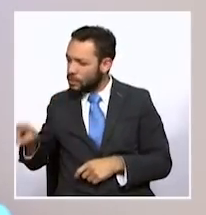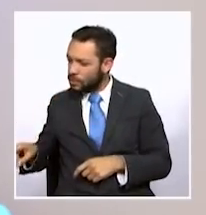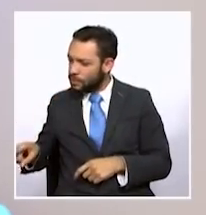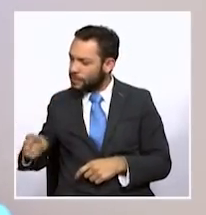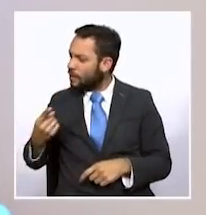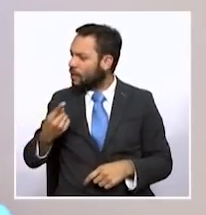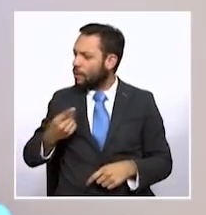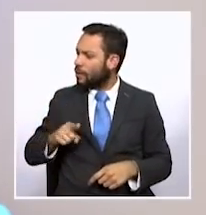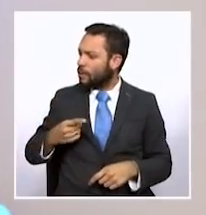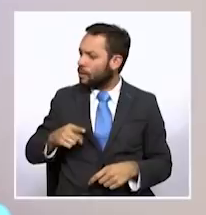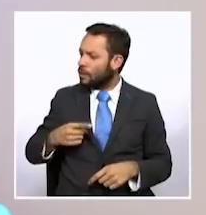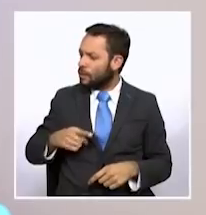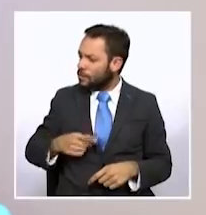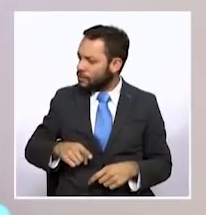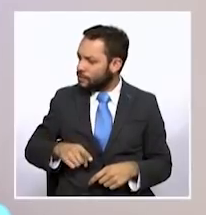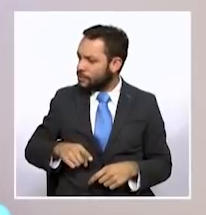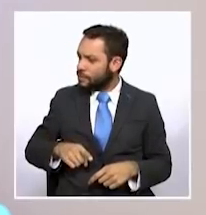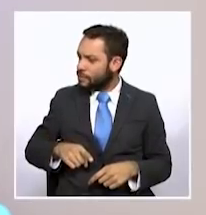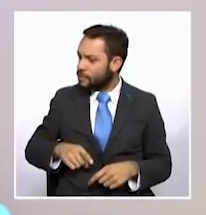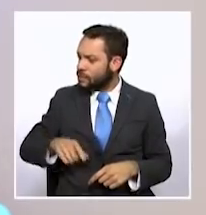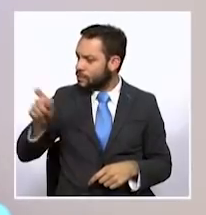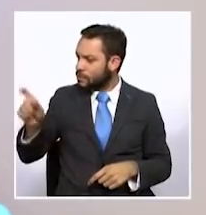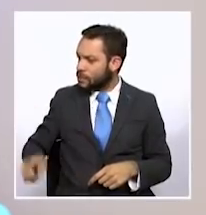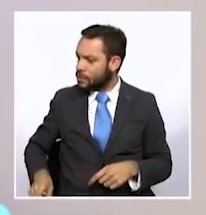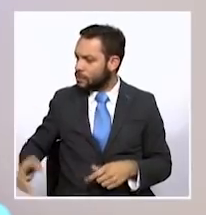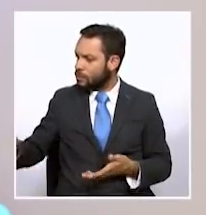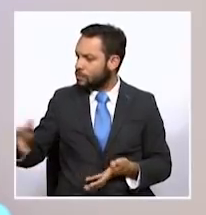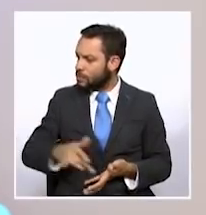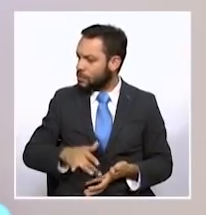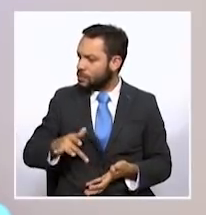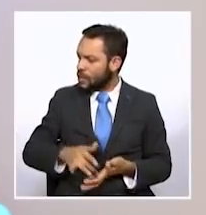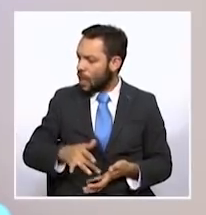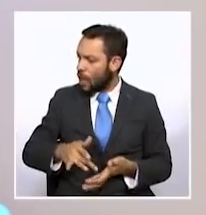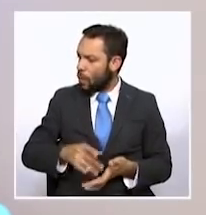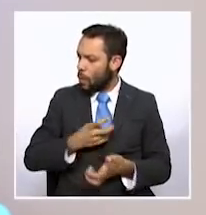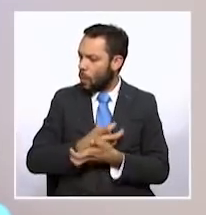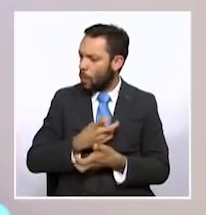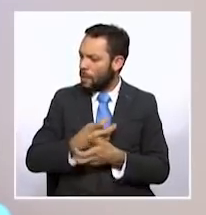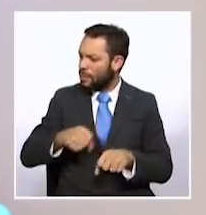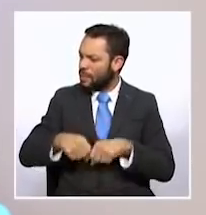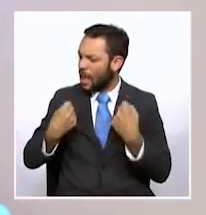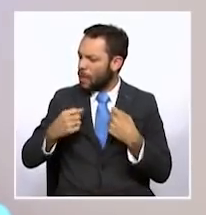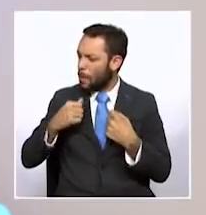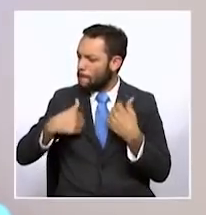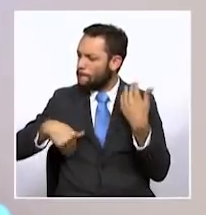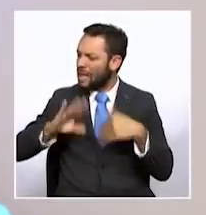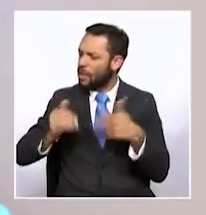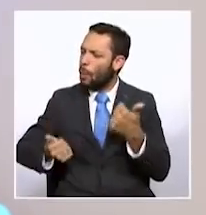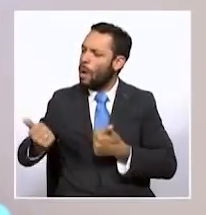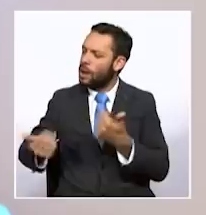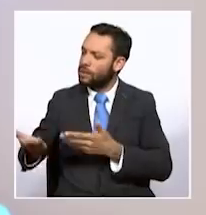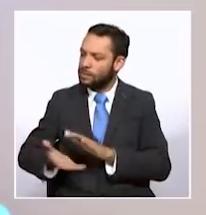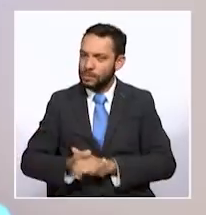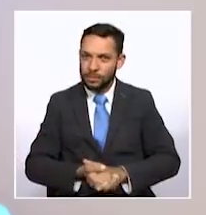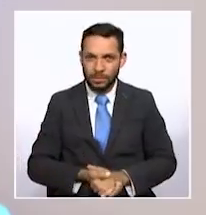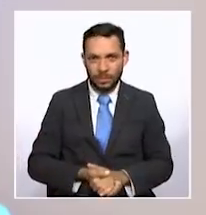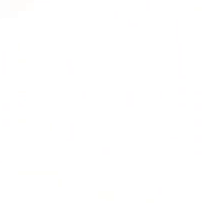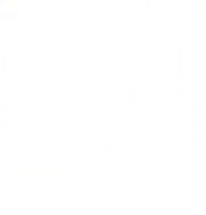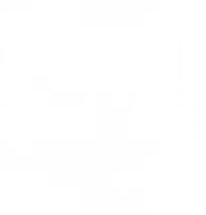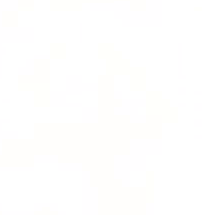es lo que la gente está llegando más en el campo de la ortopedia, después de este corte de comerciales.